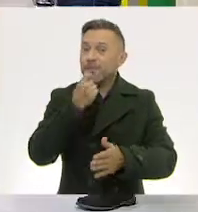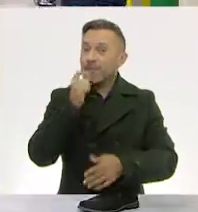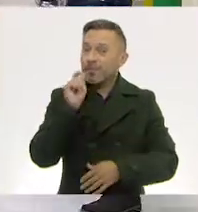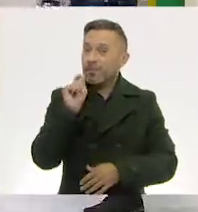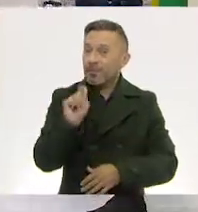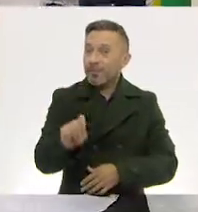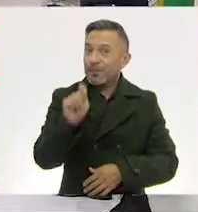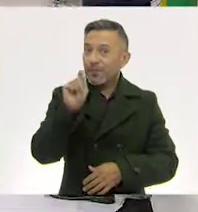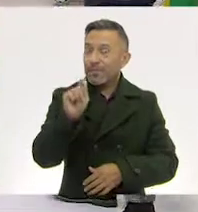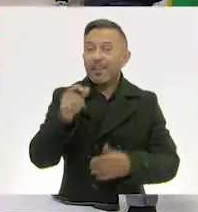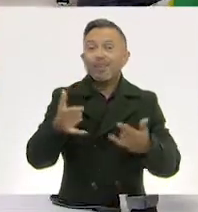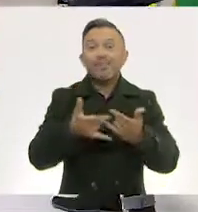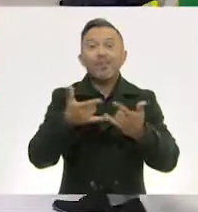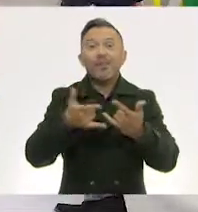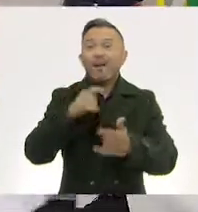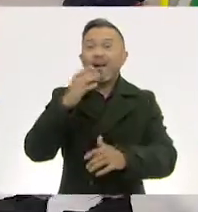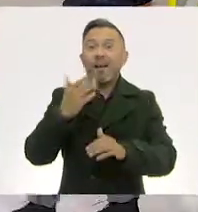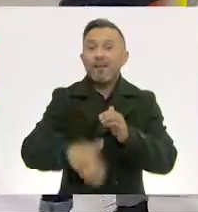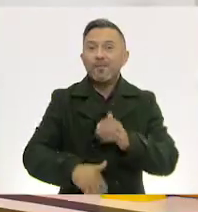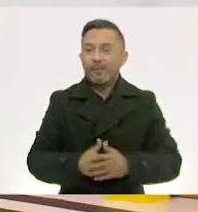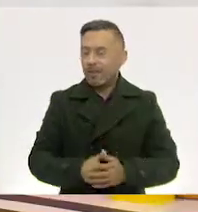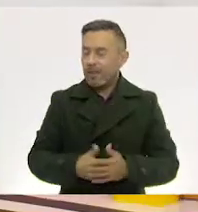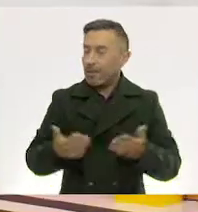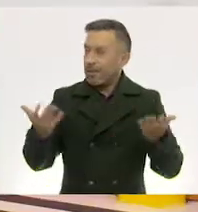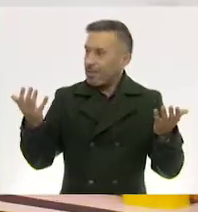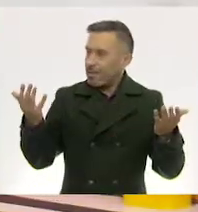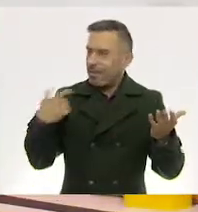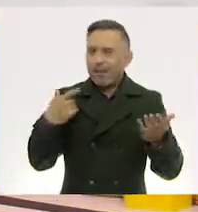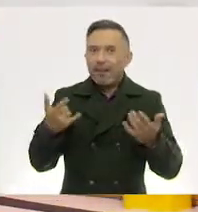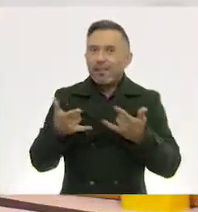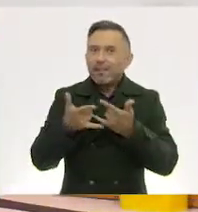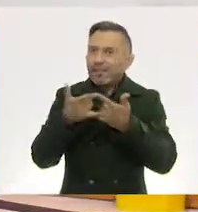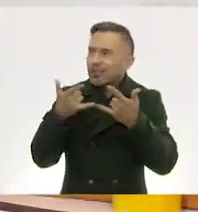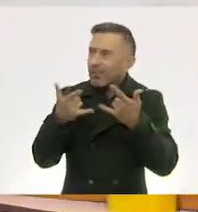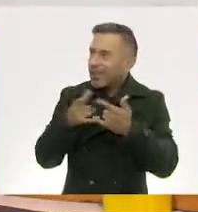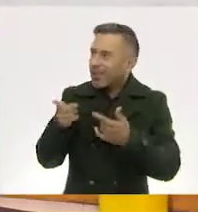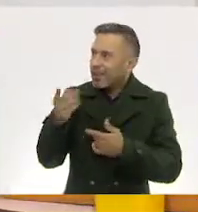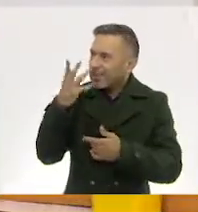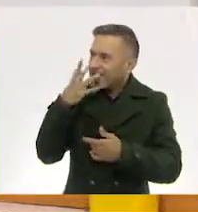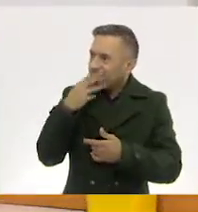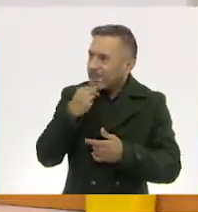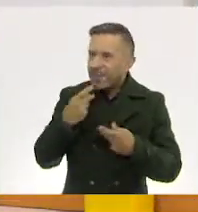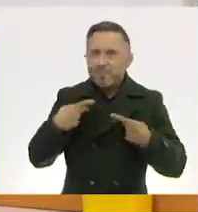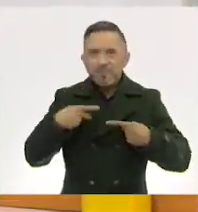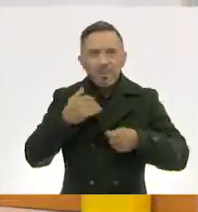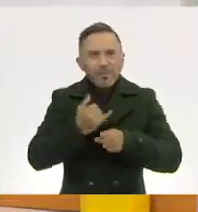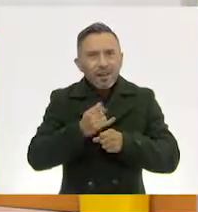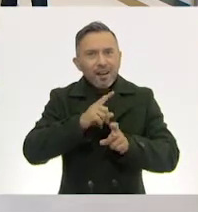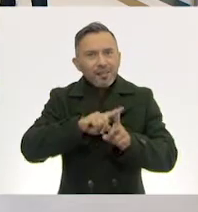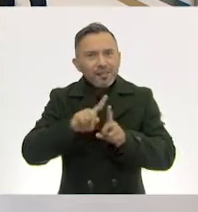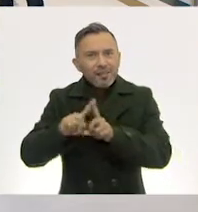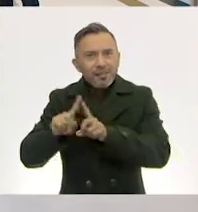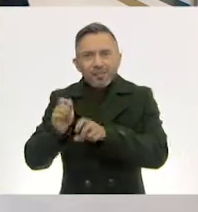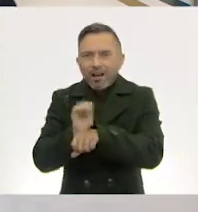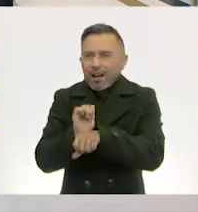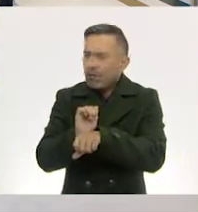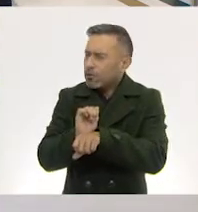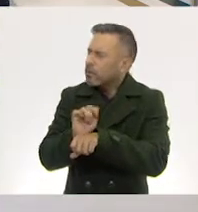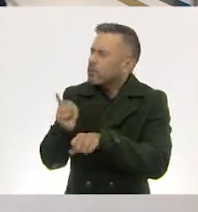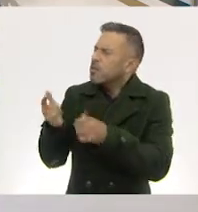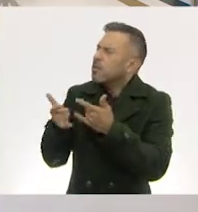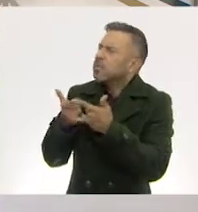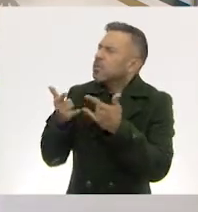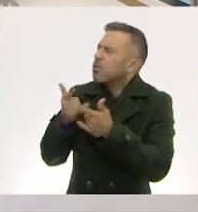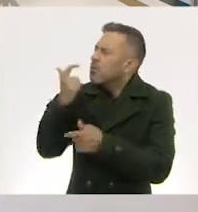tan, tan, acabó la historia. Qué bonito explorar distintos personajes. ¿Y de quién es la historia? Sí,